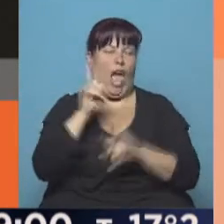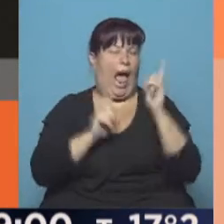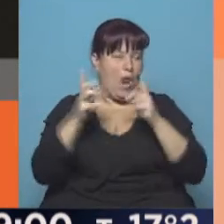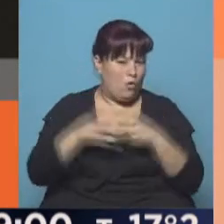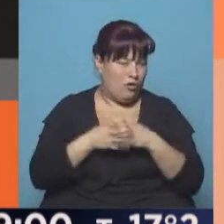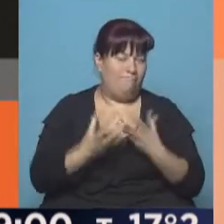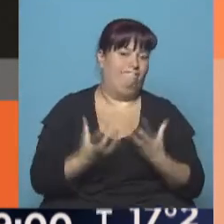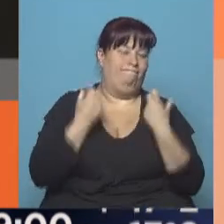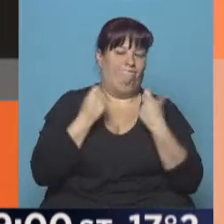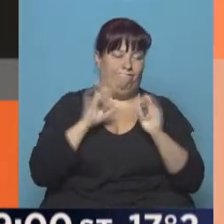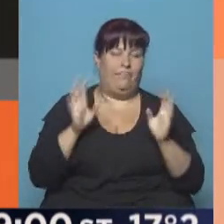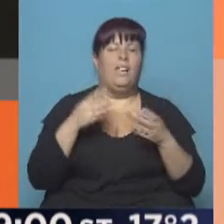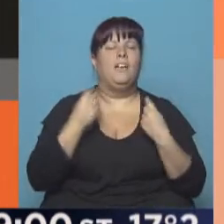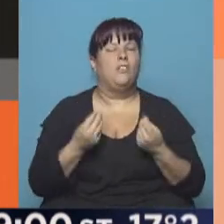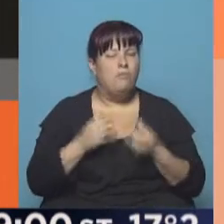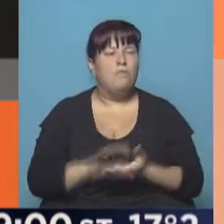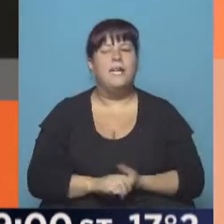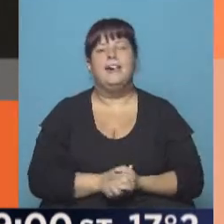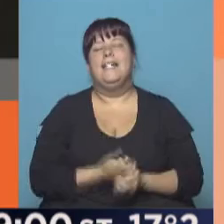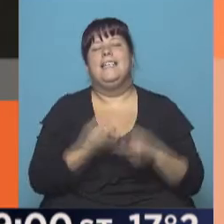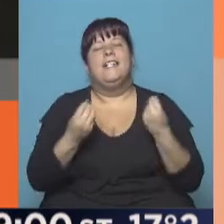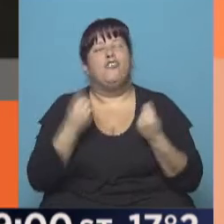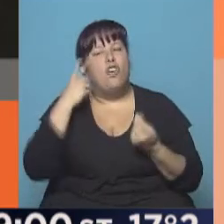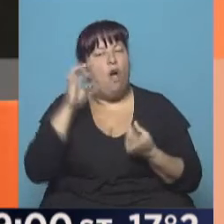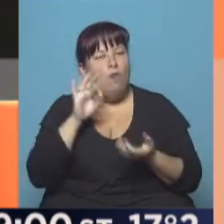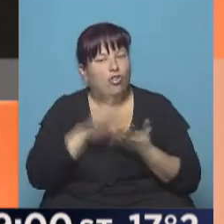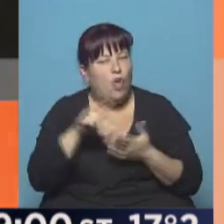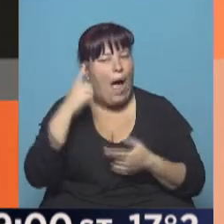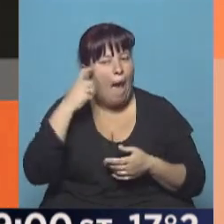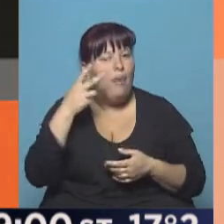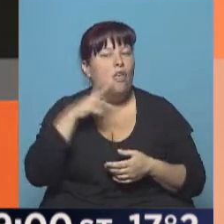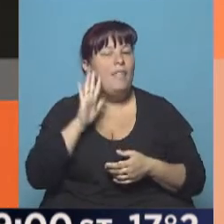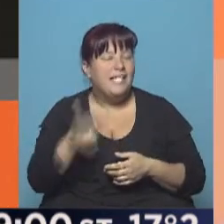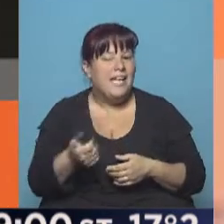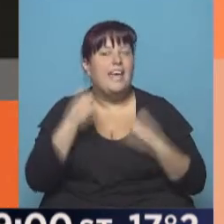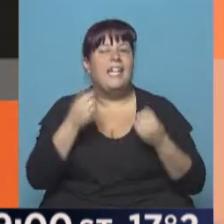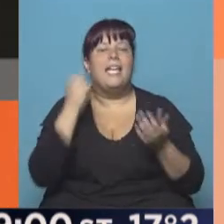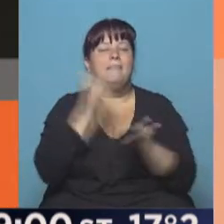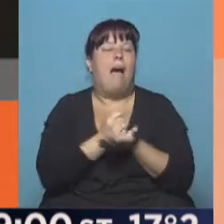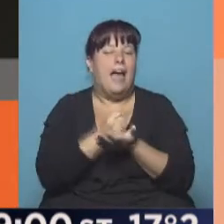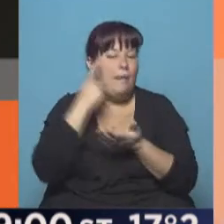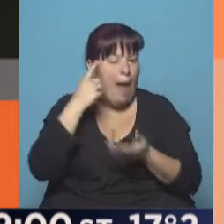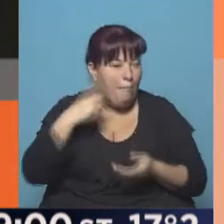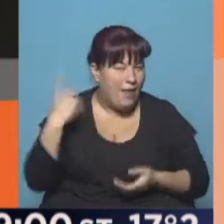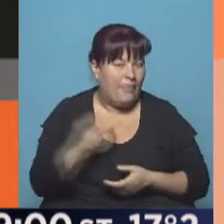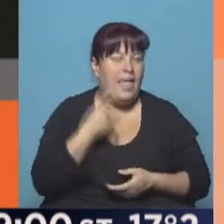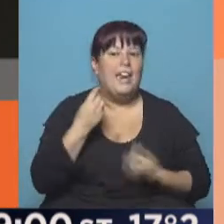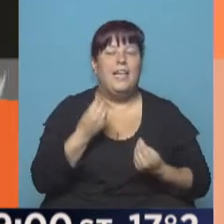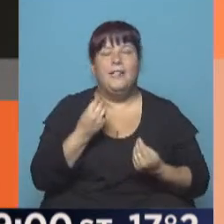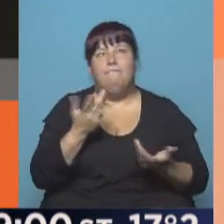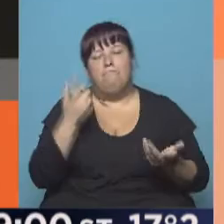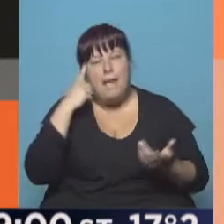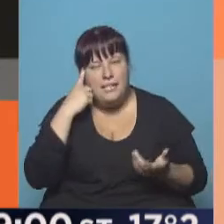por algunos electores que a ver qué lectura se hace de este aprender 2016 y que dejó como como aprendizaje a la hora de